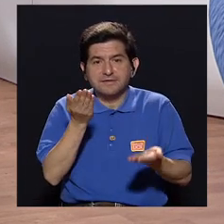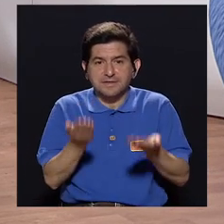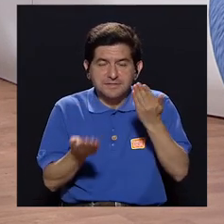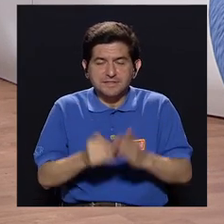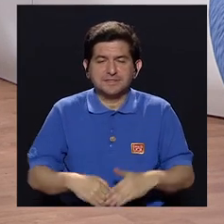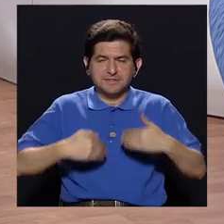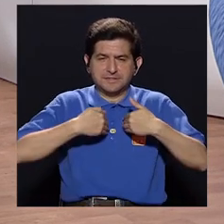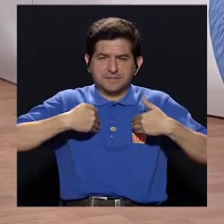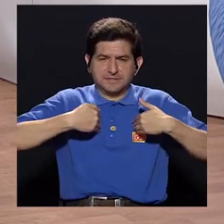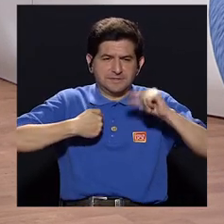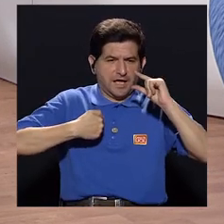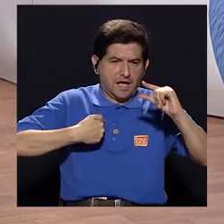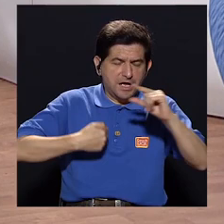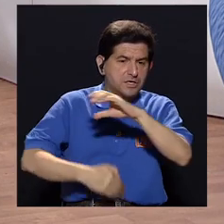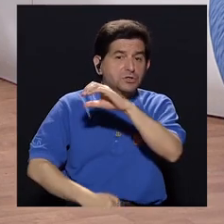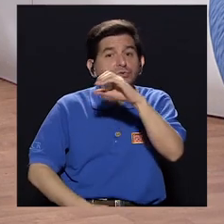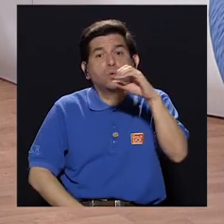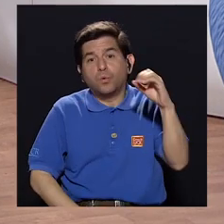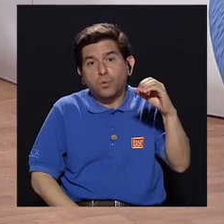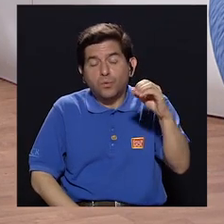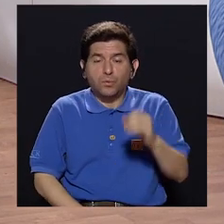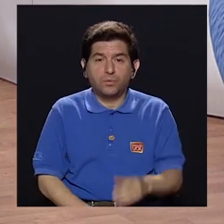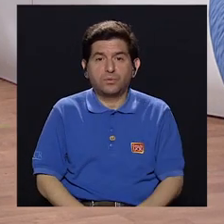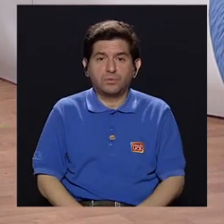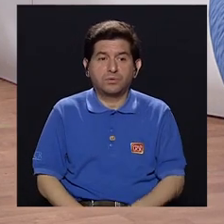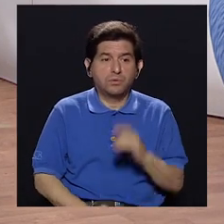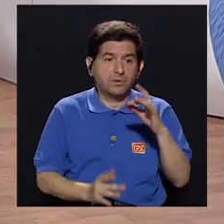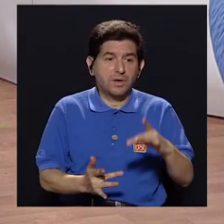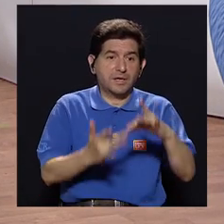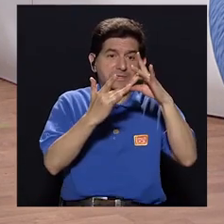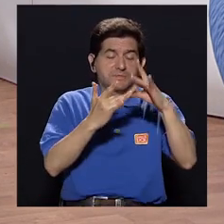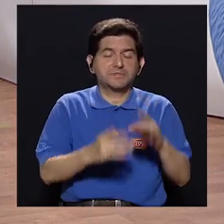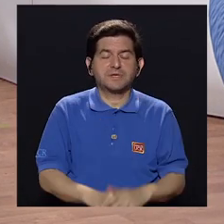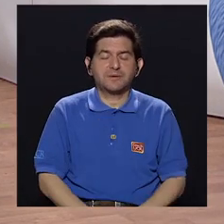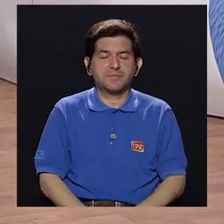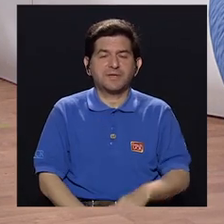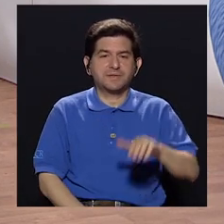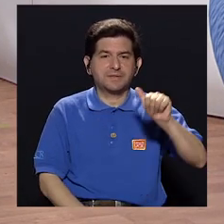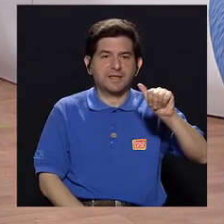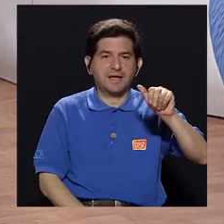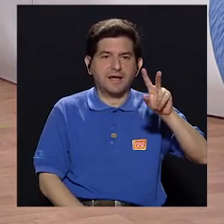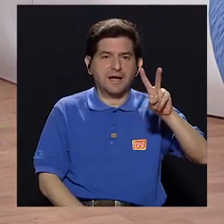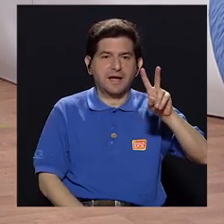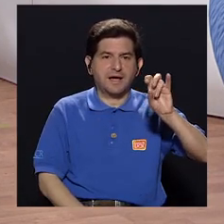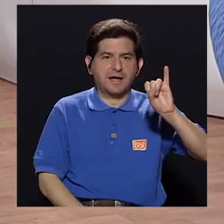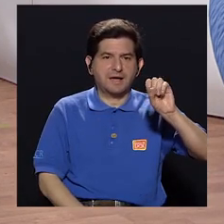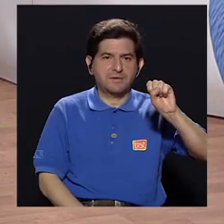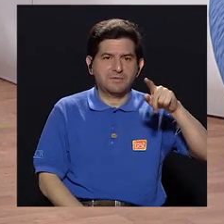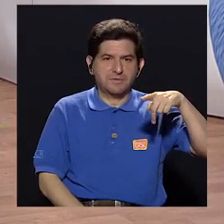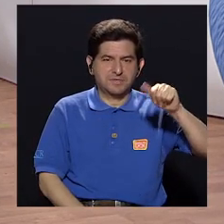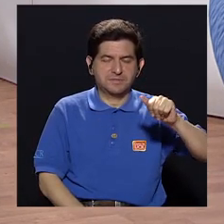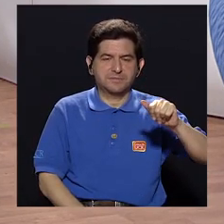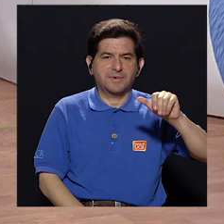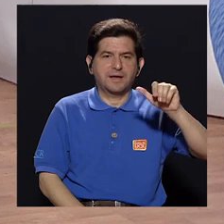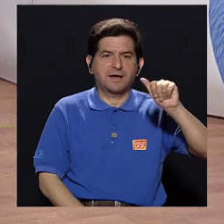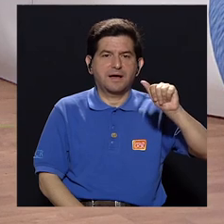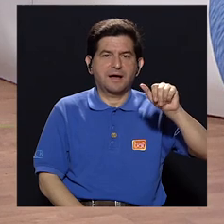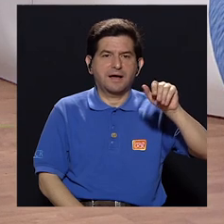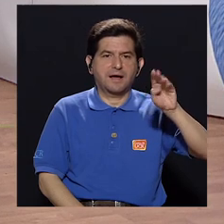de insectos estamos hablando de en especial de avispas de abejas pero también de moscas